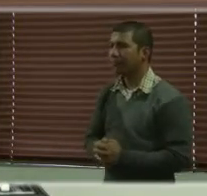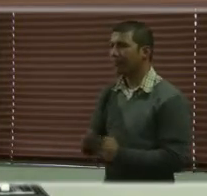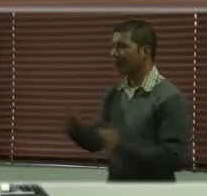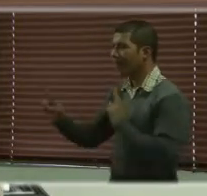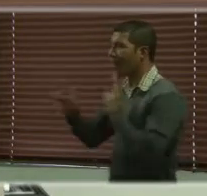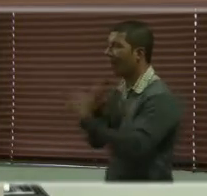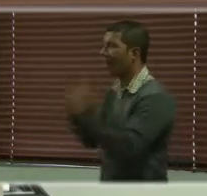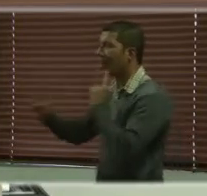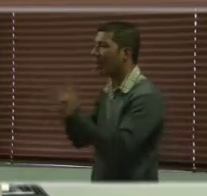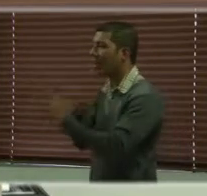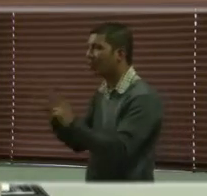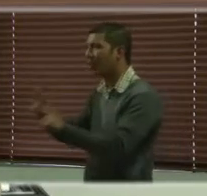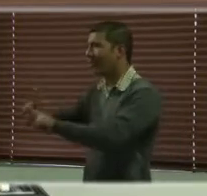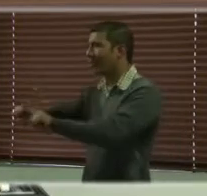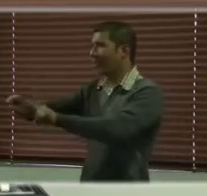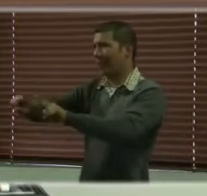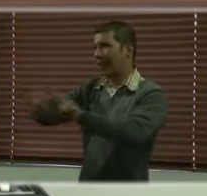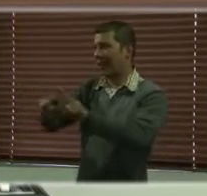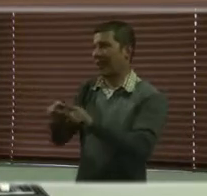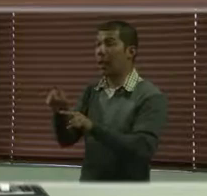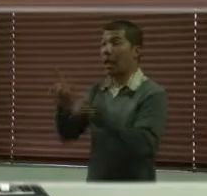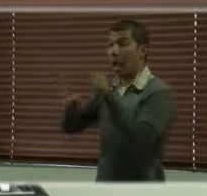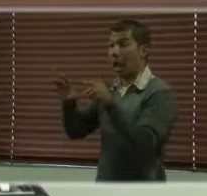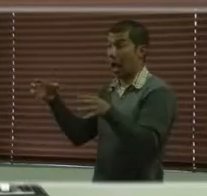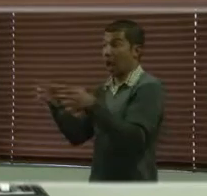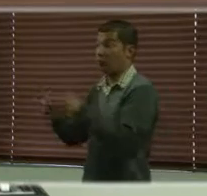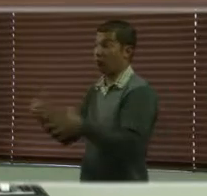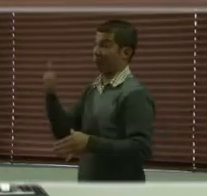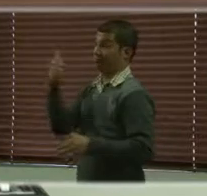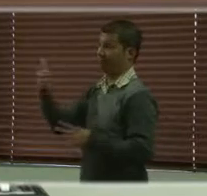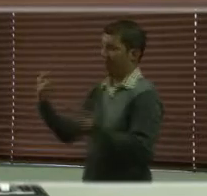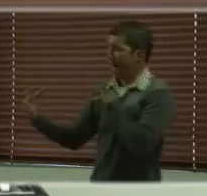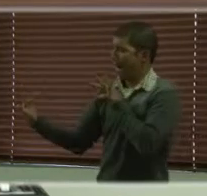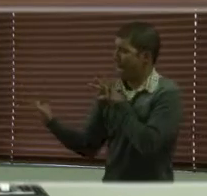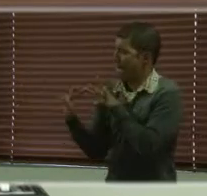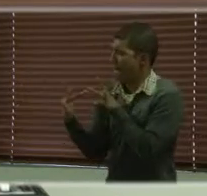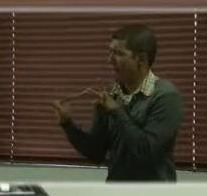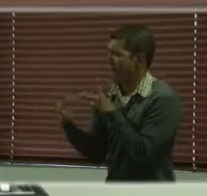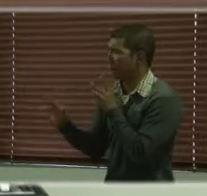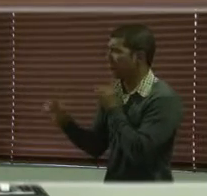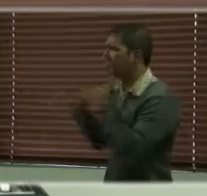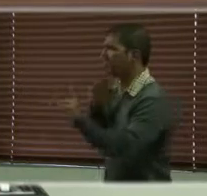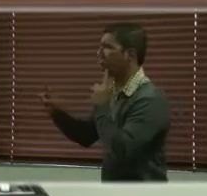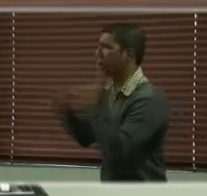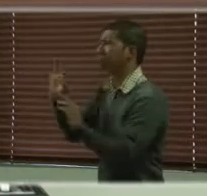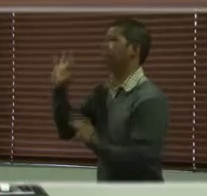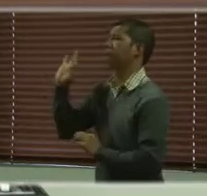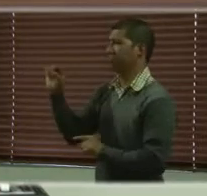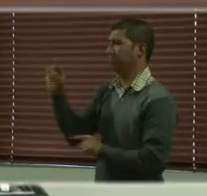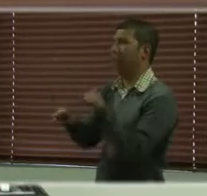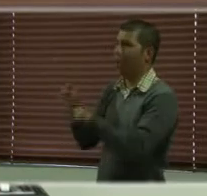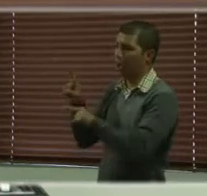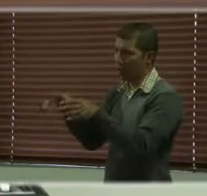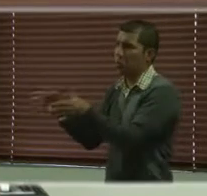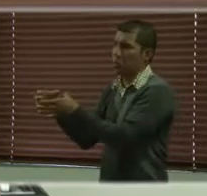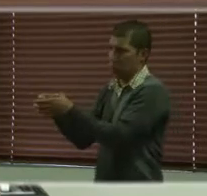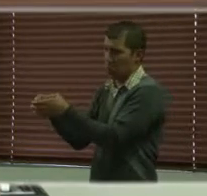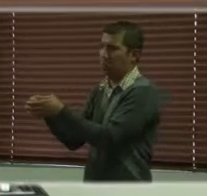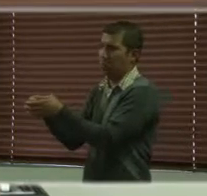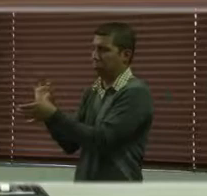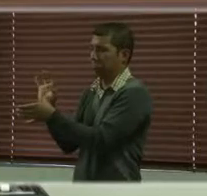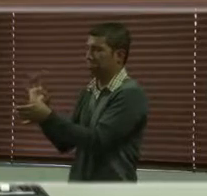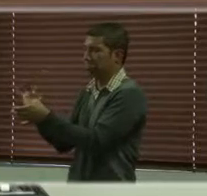con algunos hemos tenido muy buena coordinación algunas agencias y algunos órganos de tratados